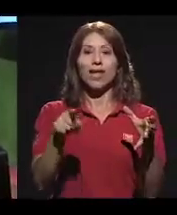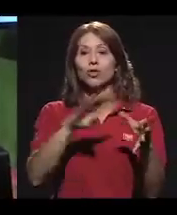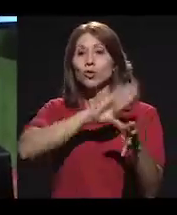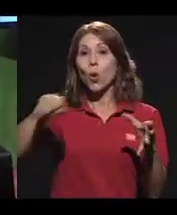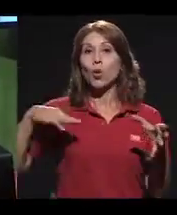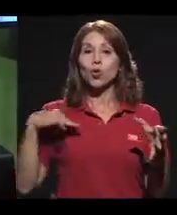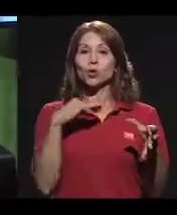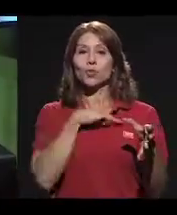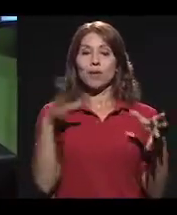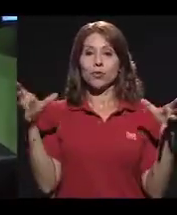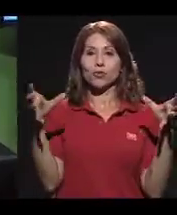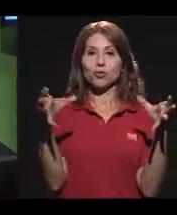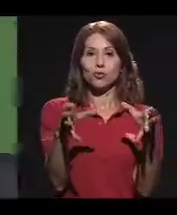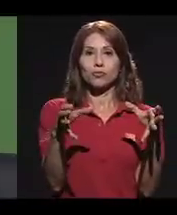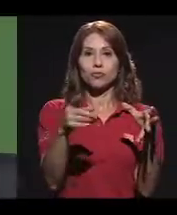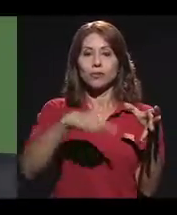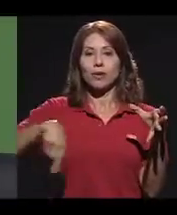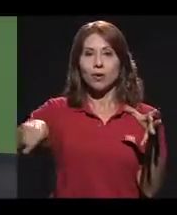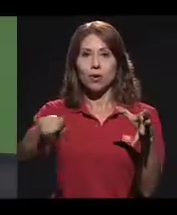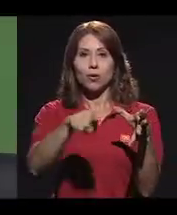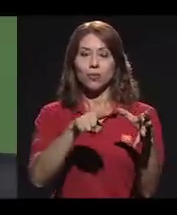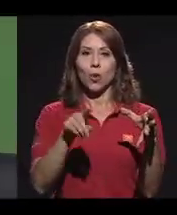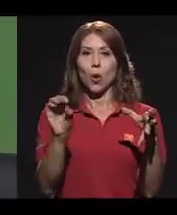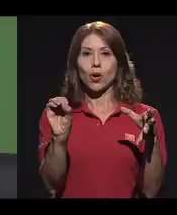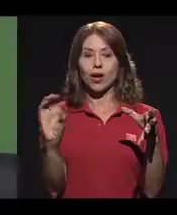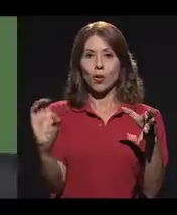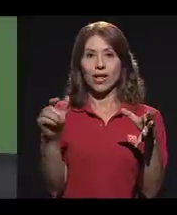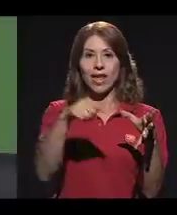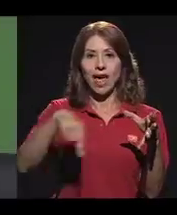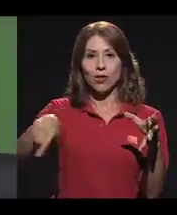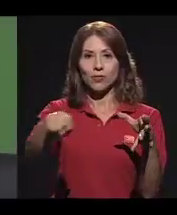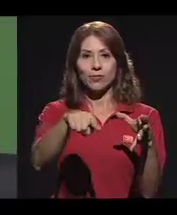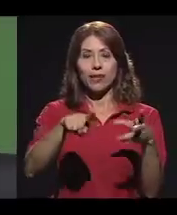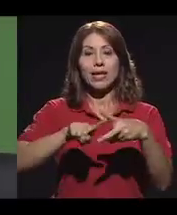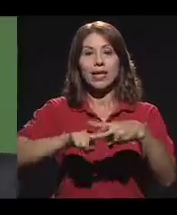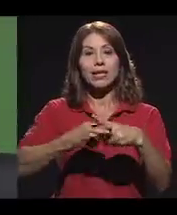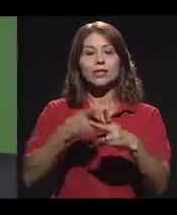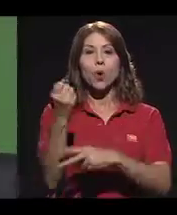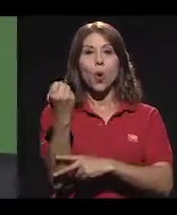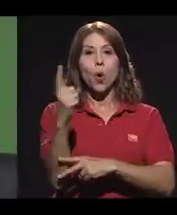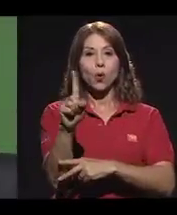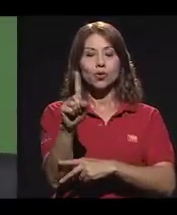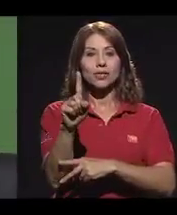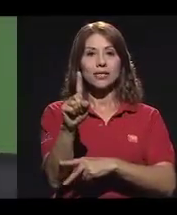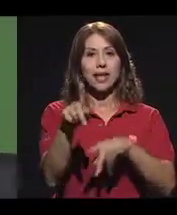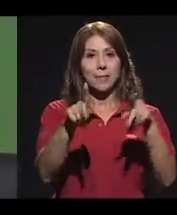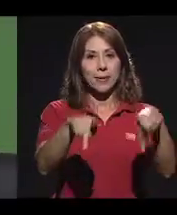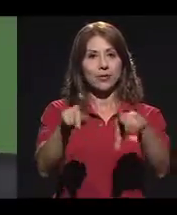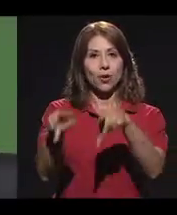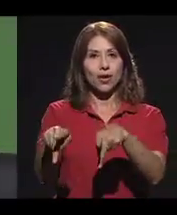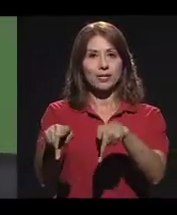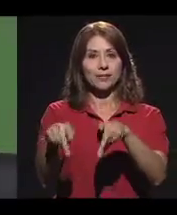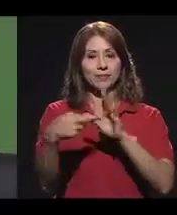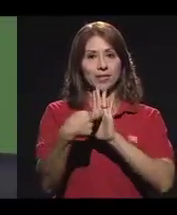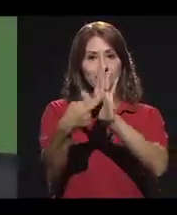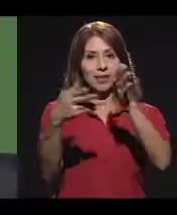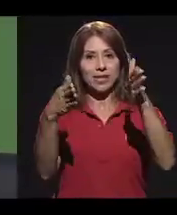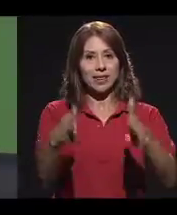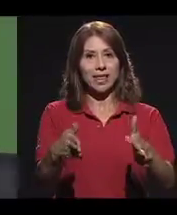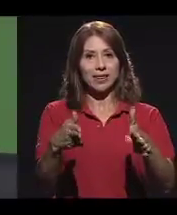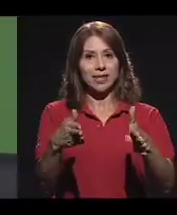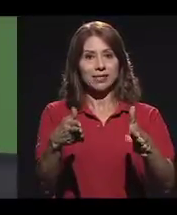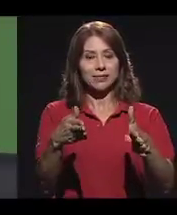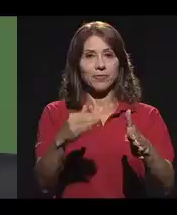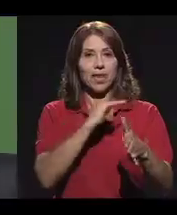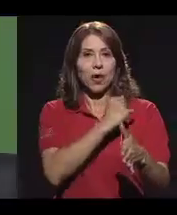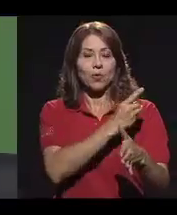están todos los miembros. Entonces, al inicio inician las 11 personas, los 11 representantes que están dentro de la Junta,